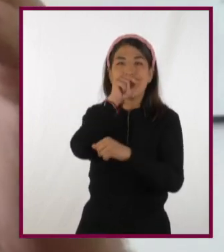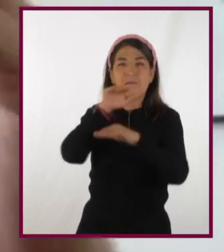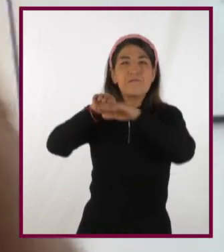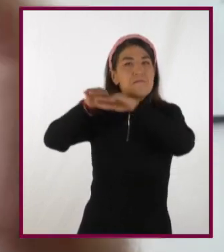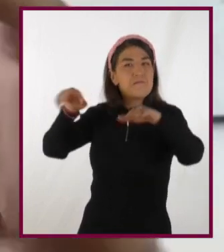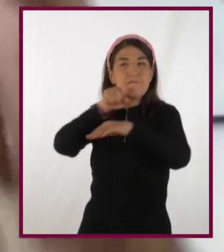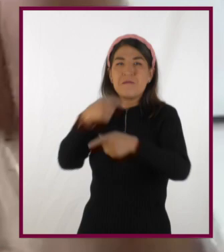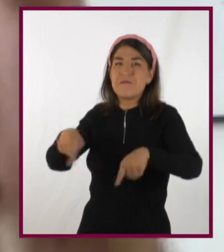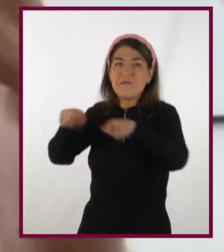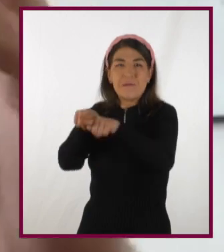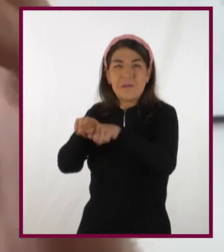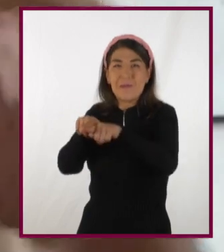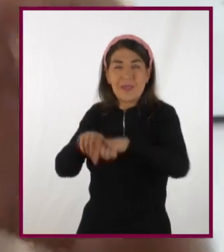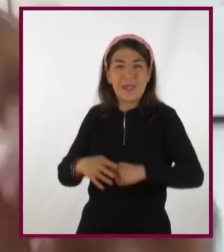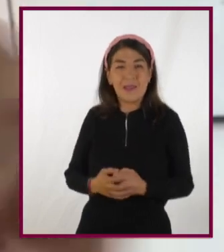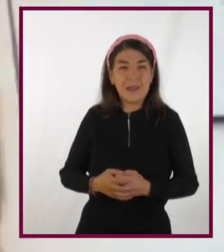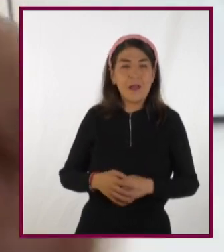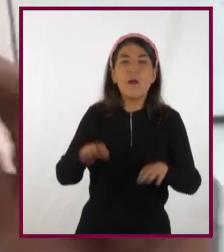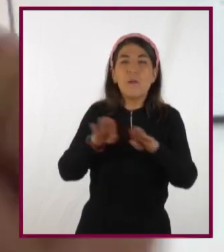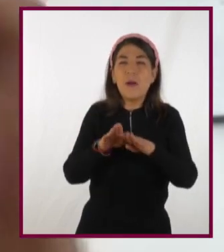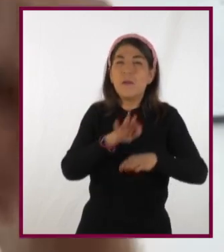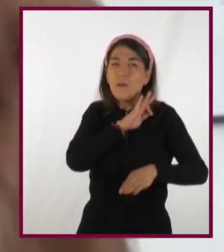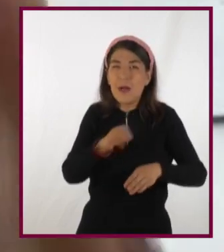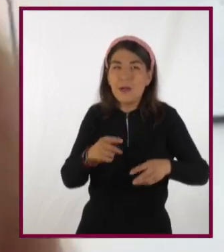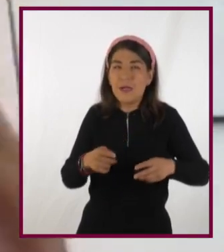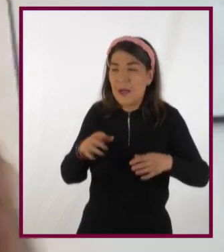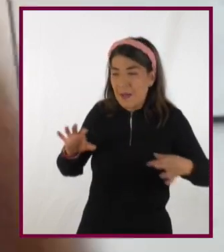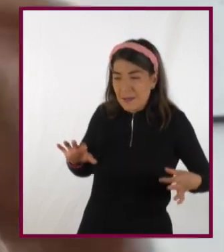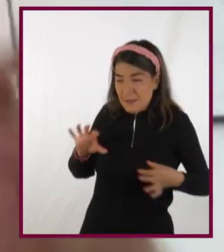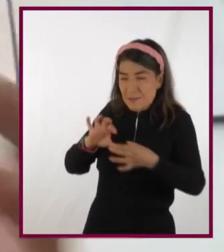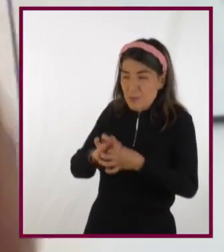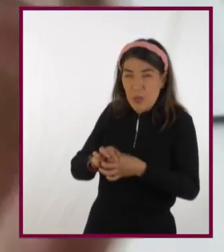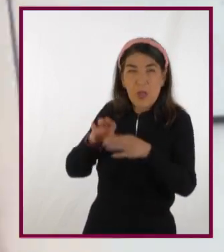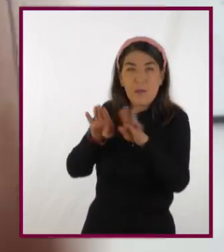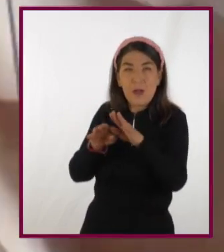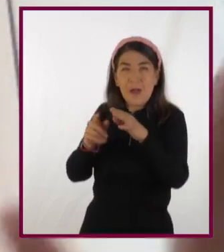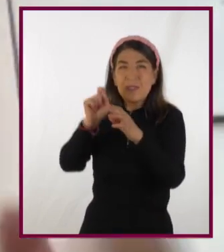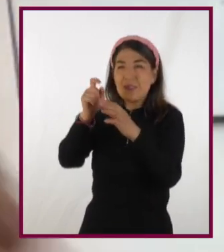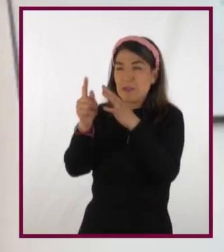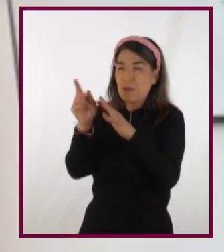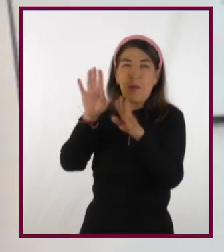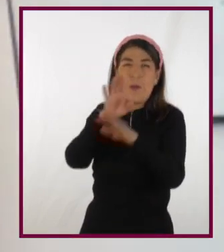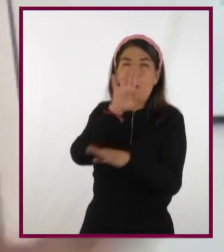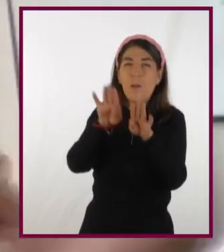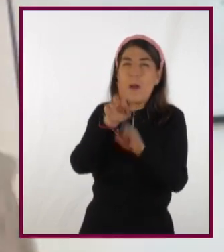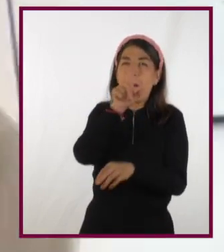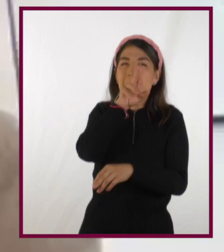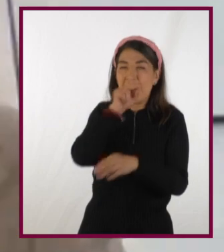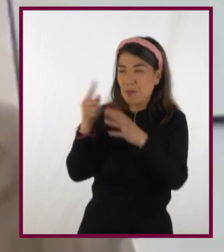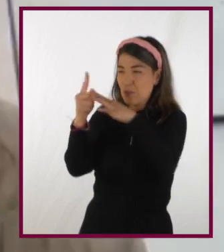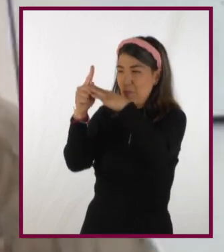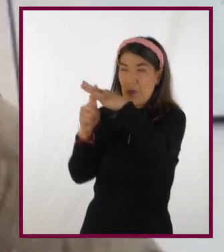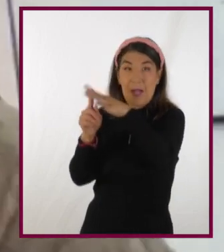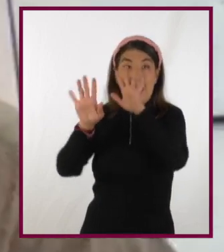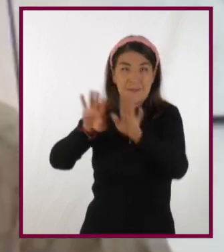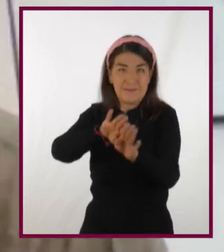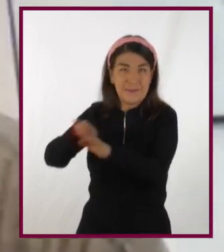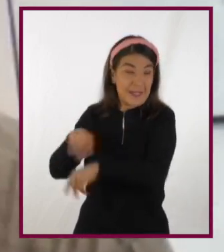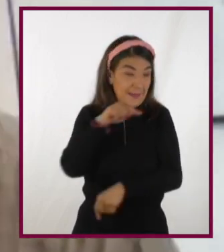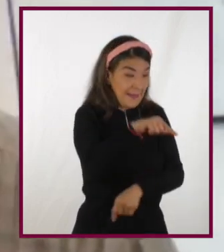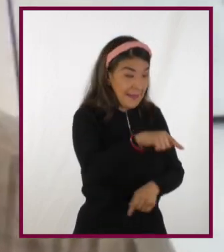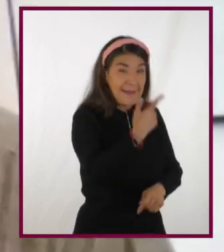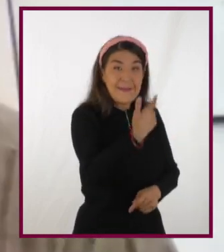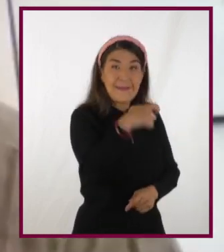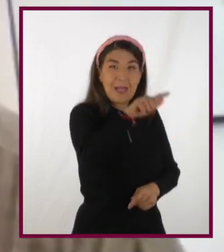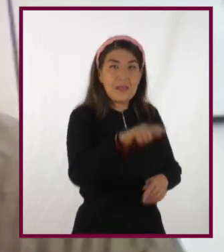quieto. Hay un balance de fuerzas y está quieto, y entonces podemos calcular, se sumerge un poco y el agua y Arquímedes todo bien. Ahora, si hacemos lo mismo en el gel,